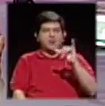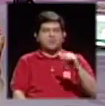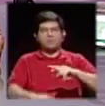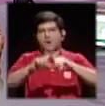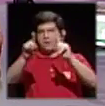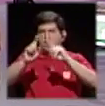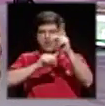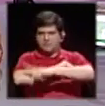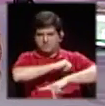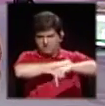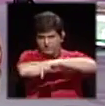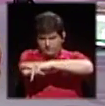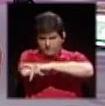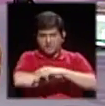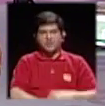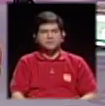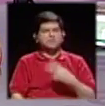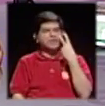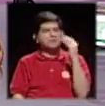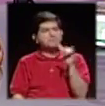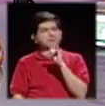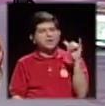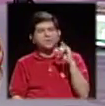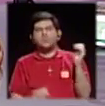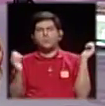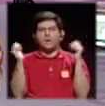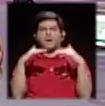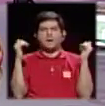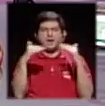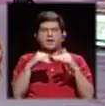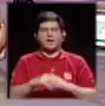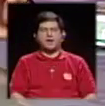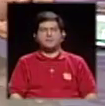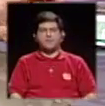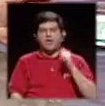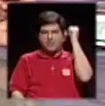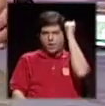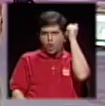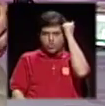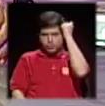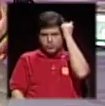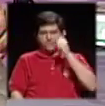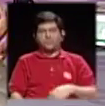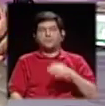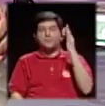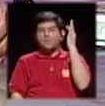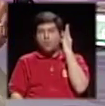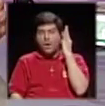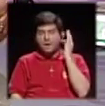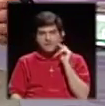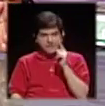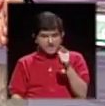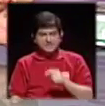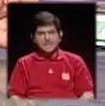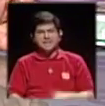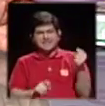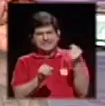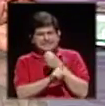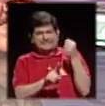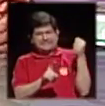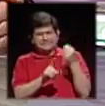otros países, y que lo vimos también en la guerra de Kosovo, ¿no? Cómo las mujeres fueron